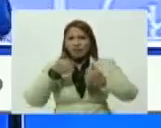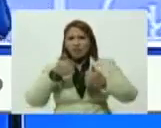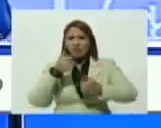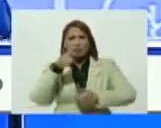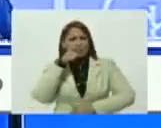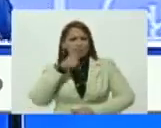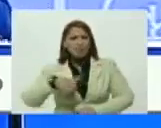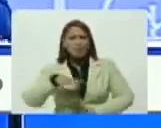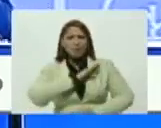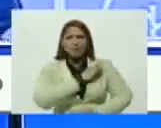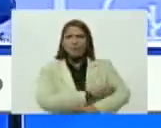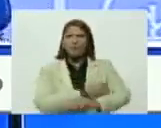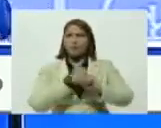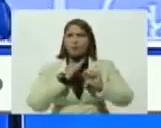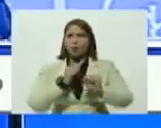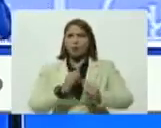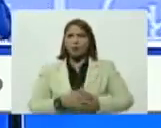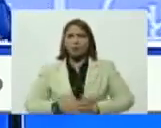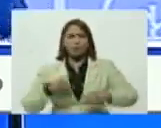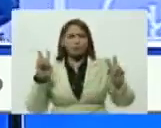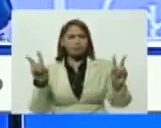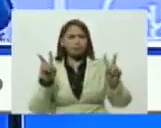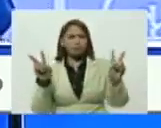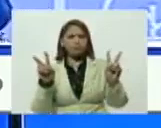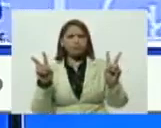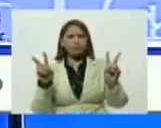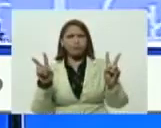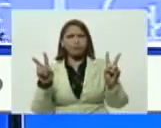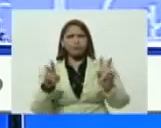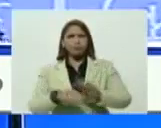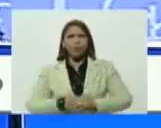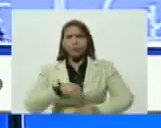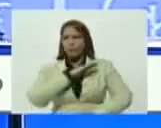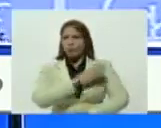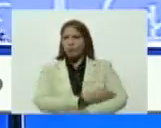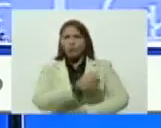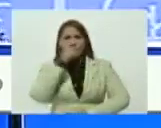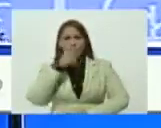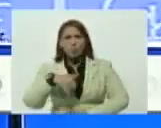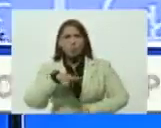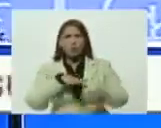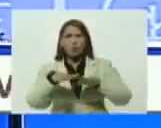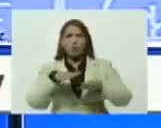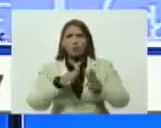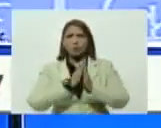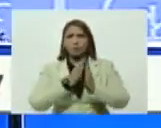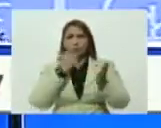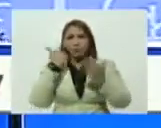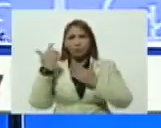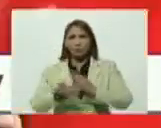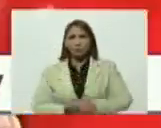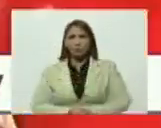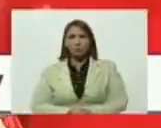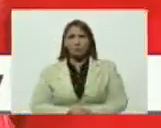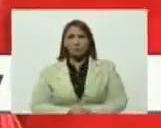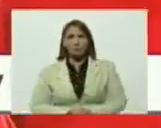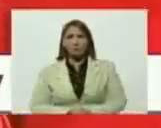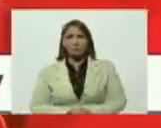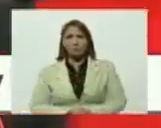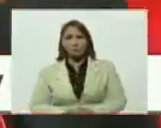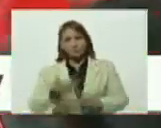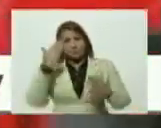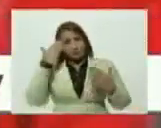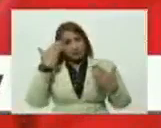pueblo tan aguerrido, victorioso e invicto como el pueblo de Cojedes. Por favor, candidata. Bueno,